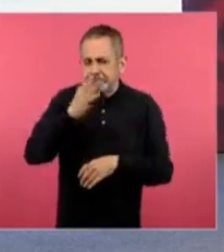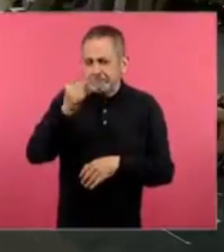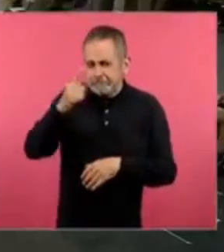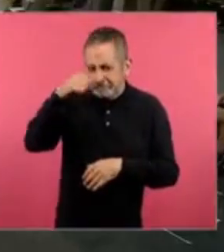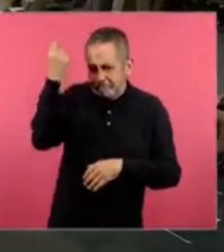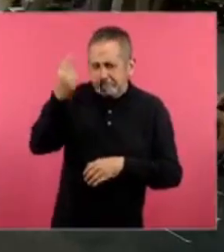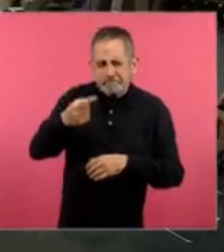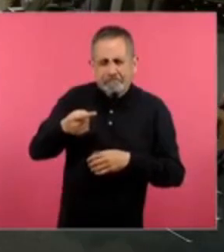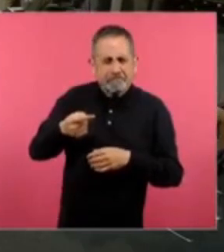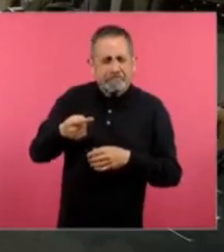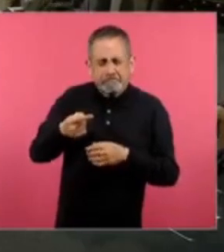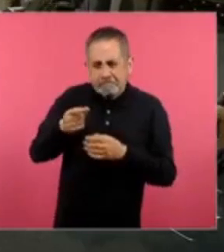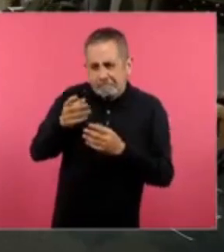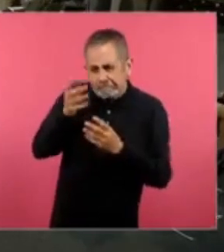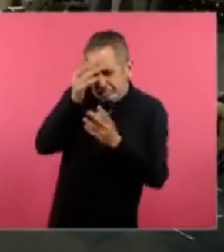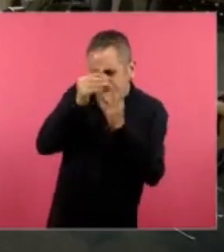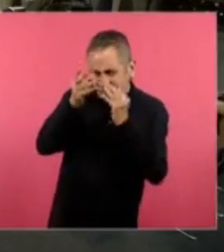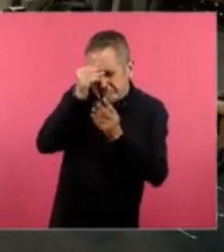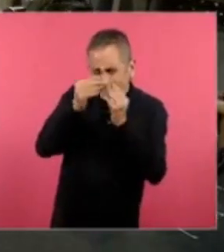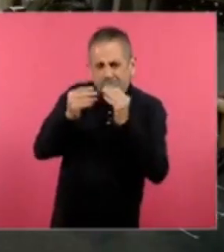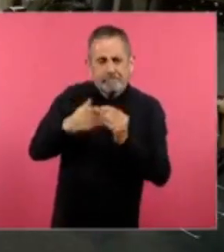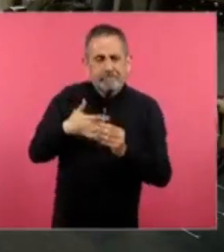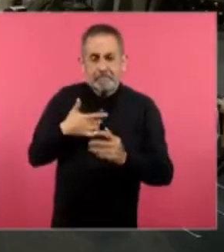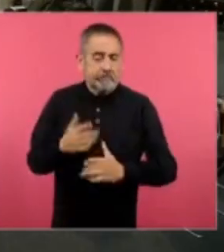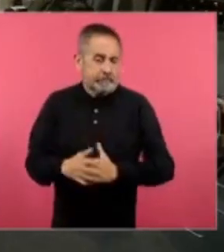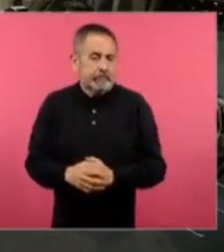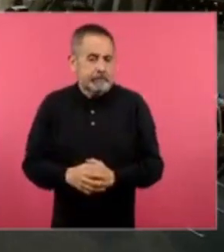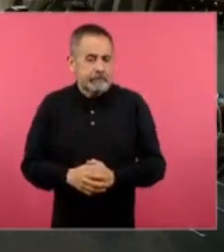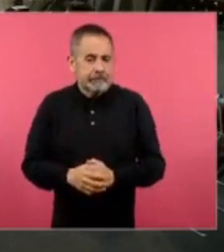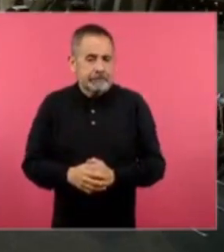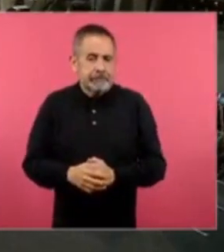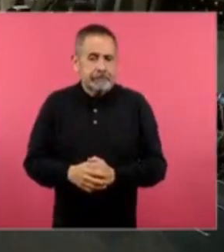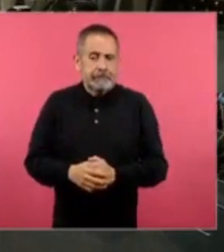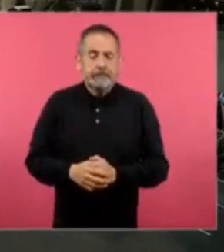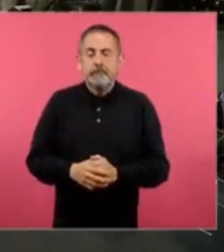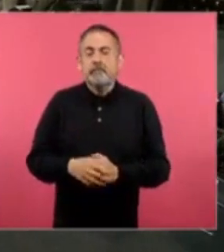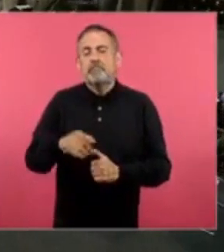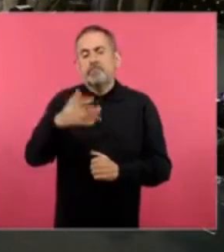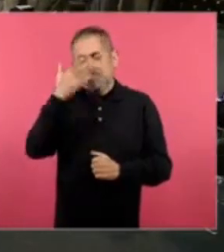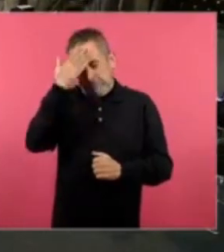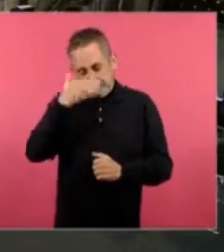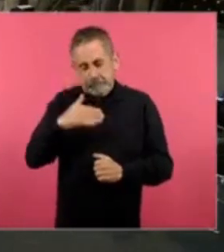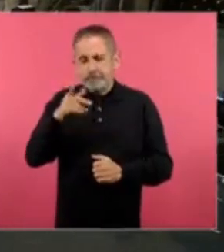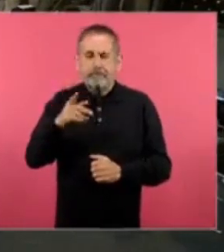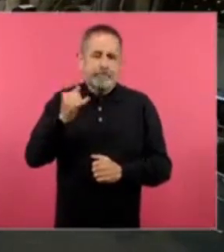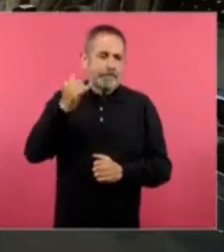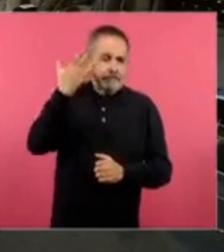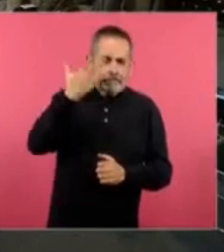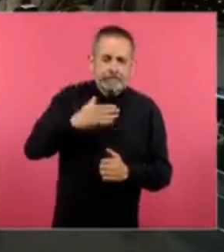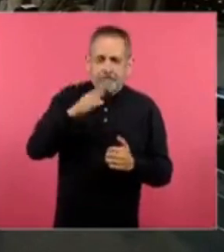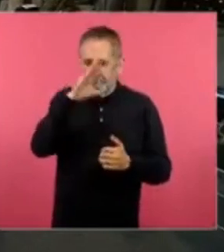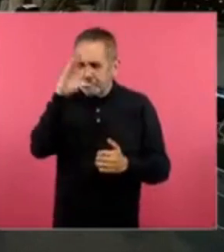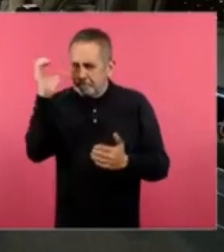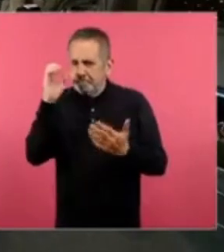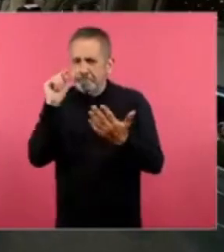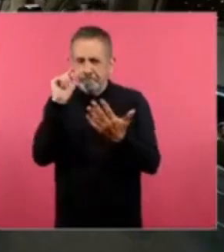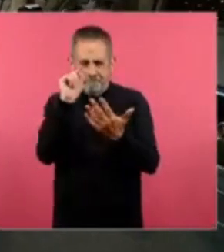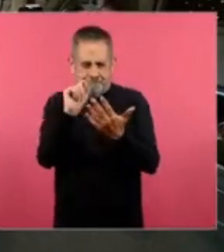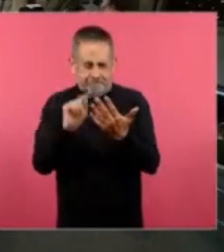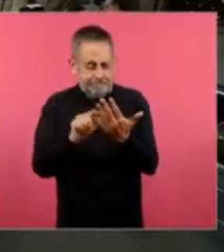ellos. Integra elementos, pues como ya mencioné hace ratito, muy llamativos, imágenes reales en ocasiones,